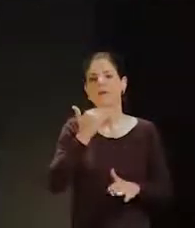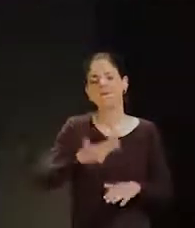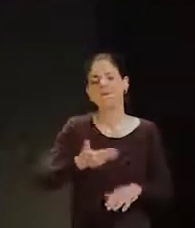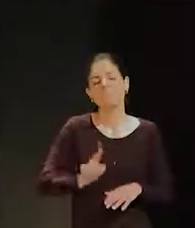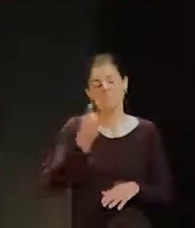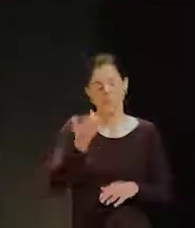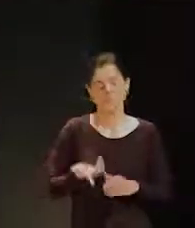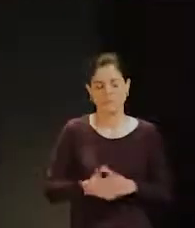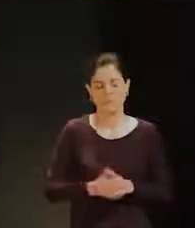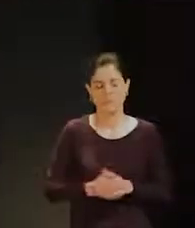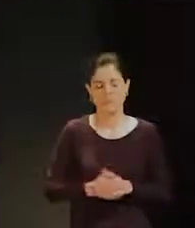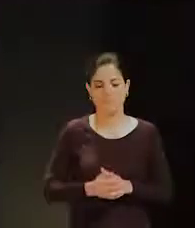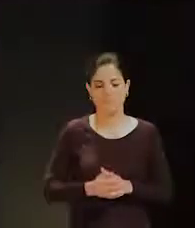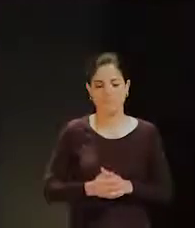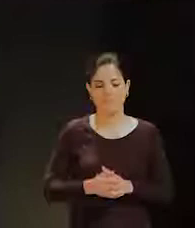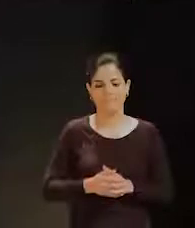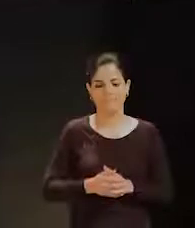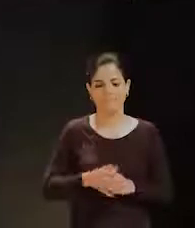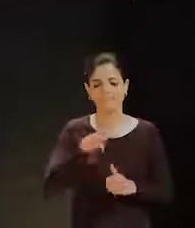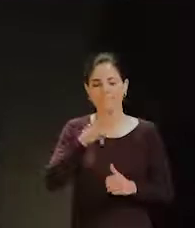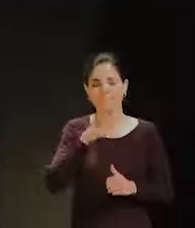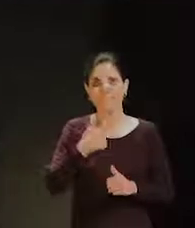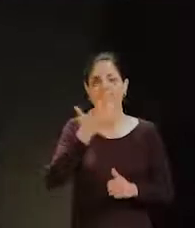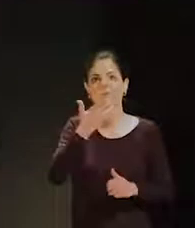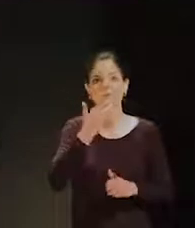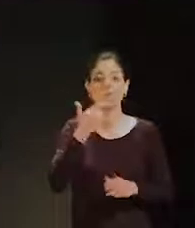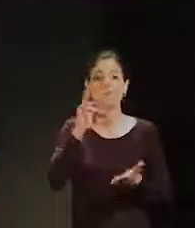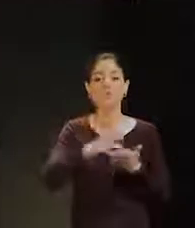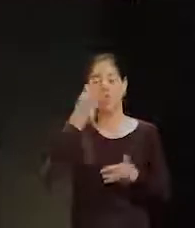importante, para verlo color rosa, ¿no?